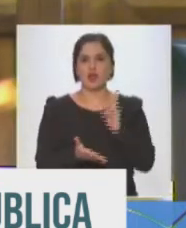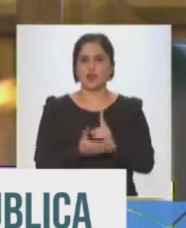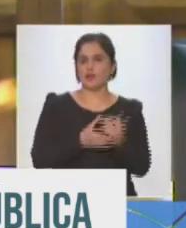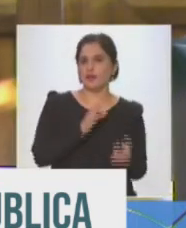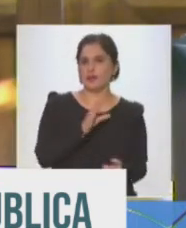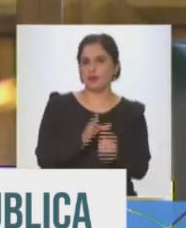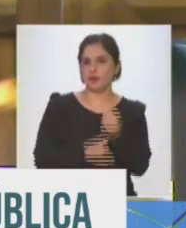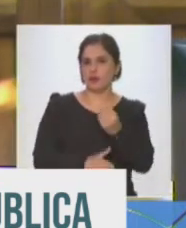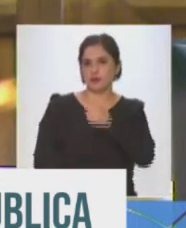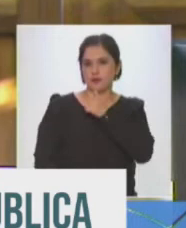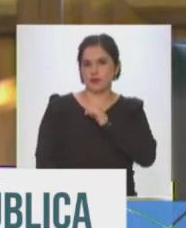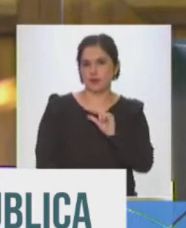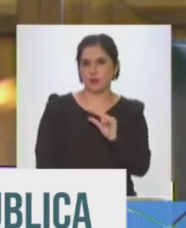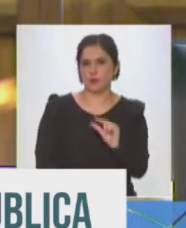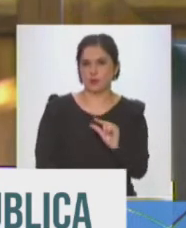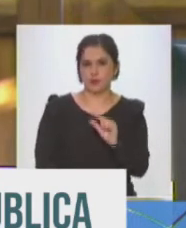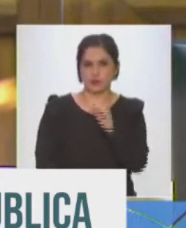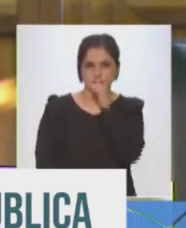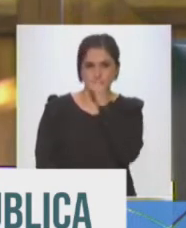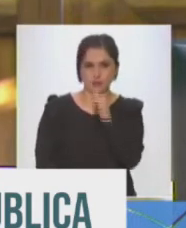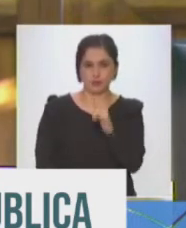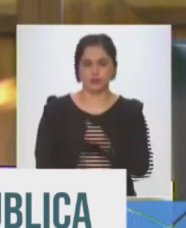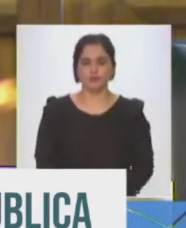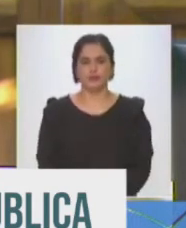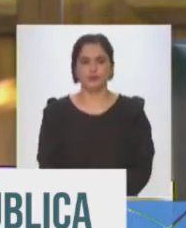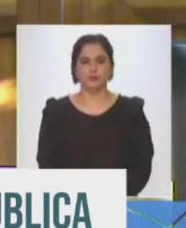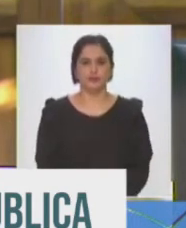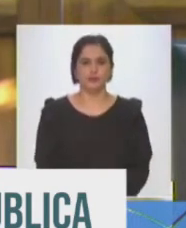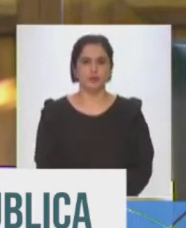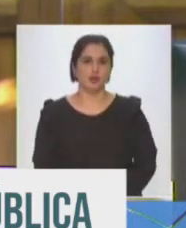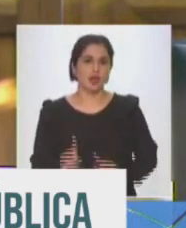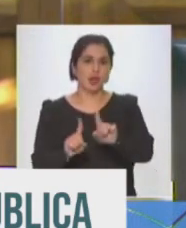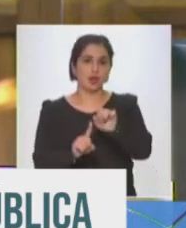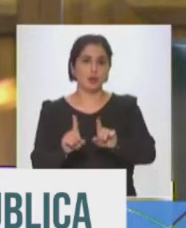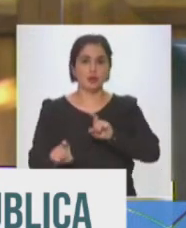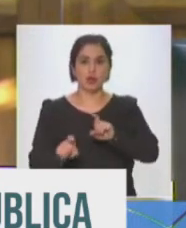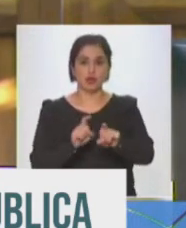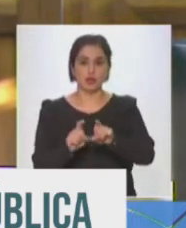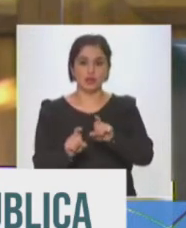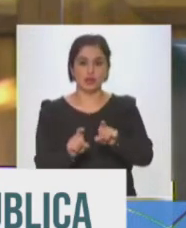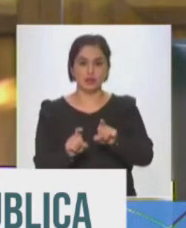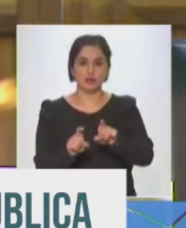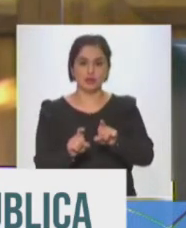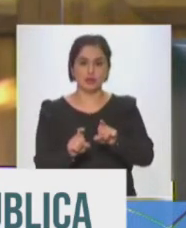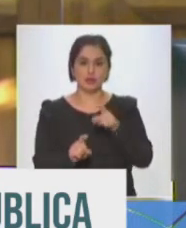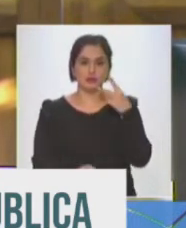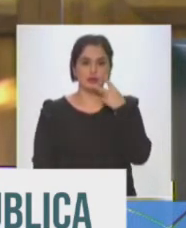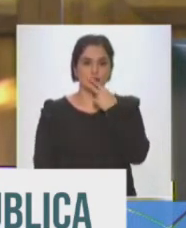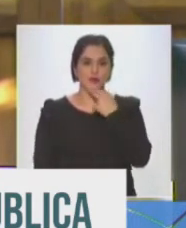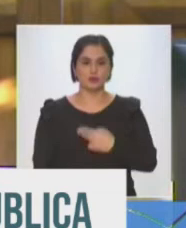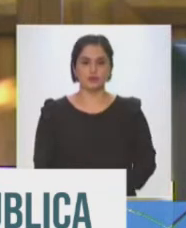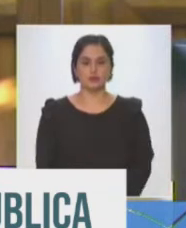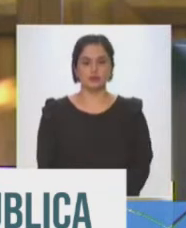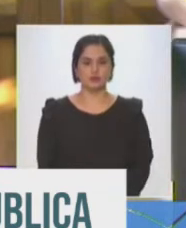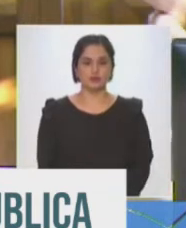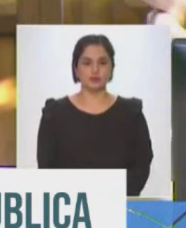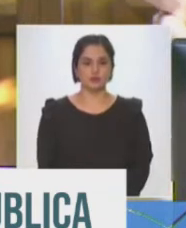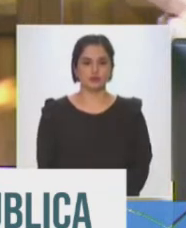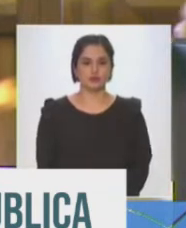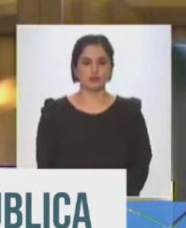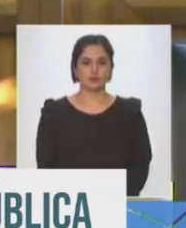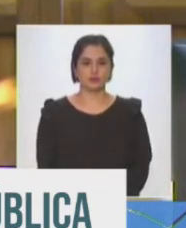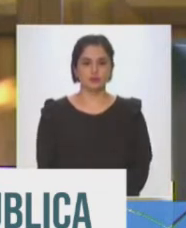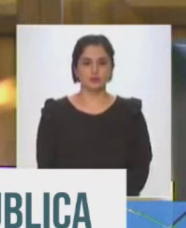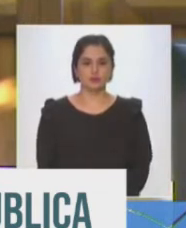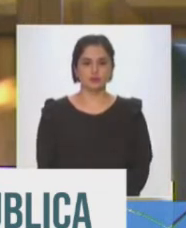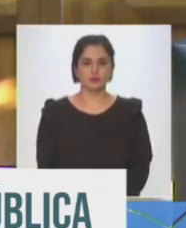Sin embargo, hace algunos instantes, la Fiscalía Regional de Valparaíso sumó nuevos antecedentes por la venta de la minera